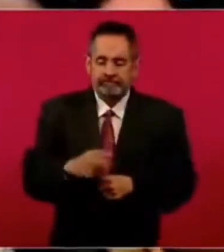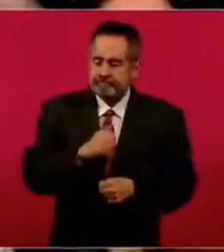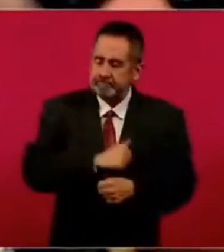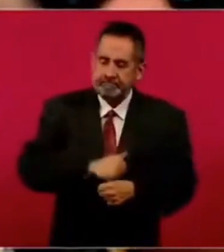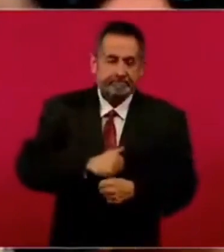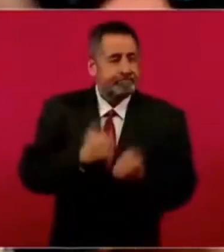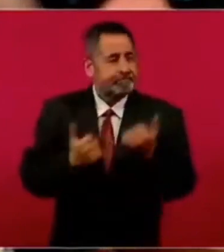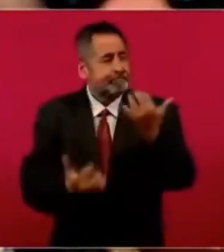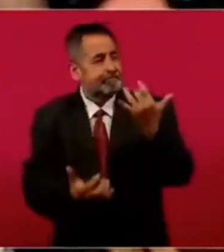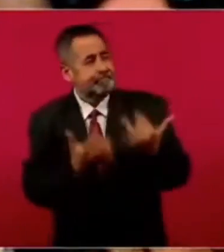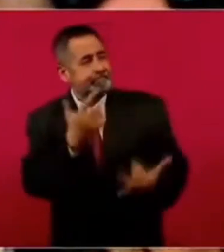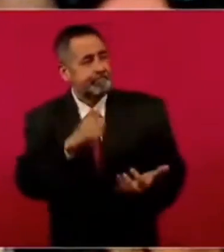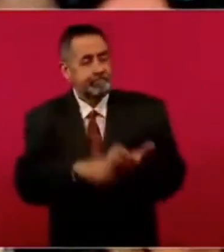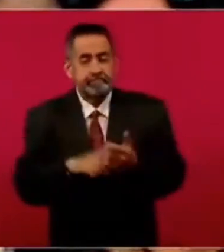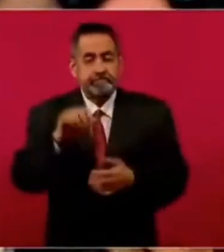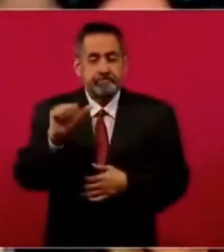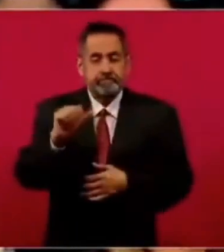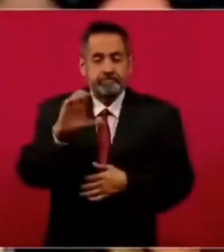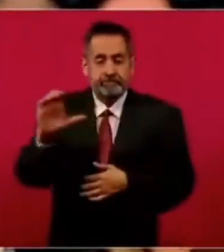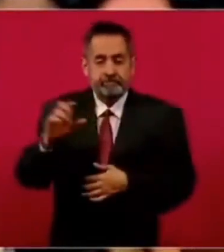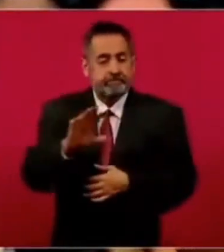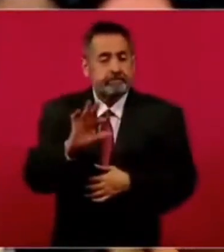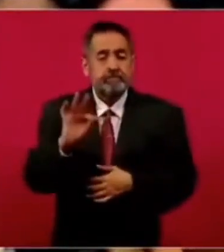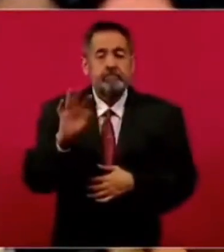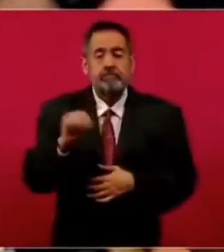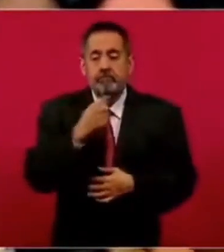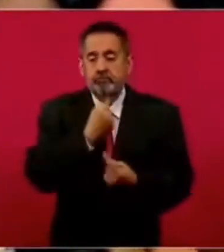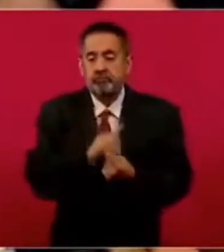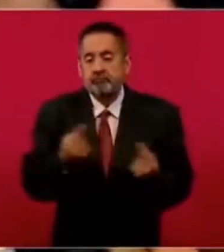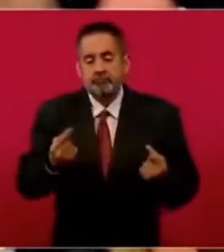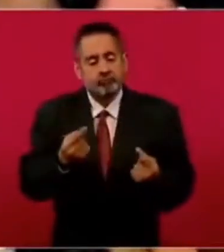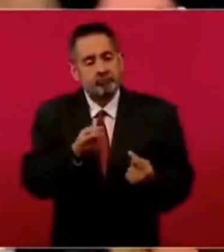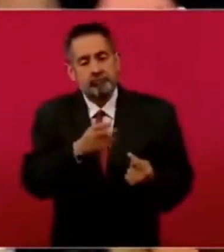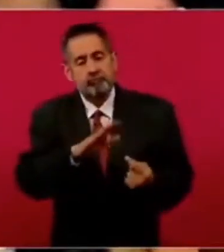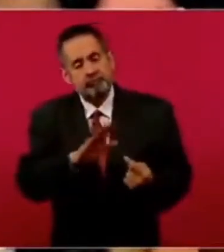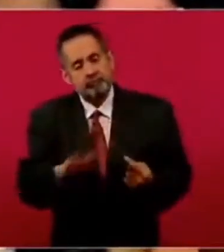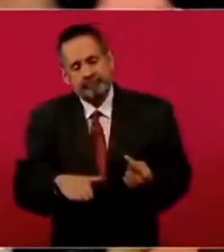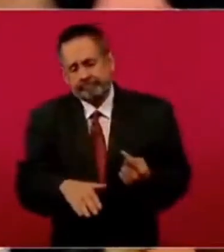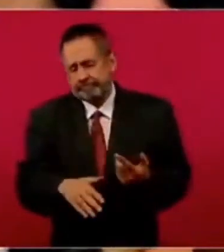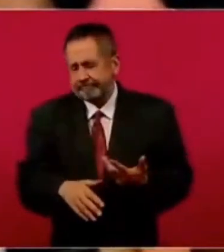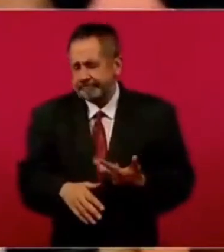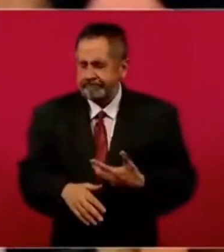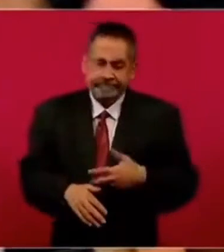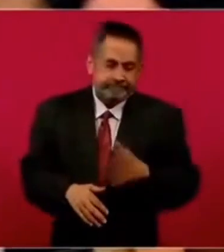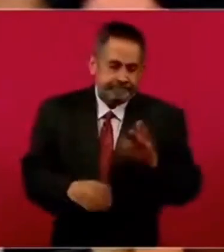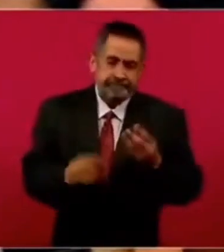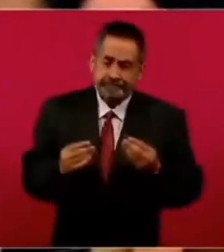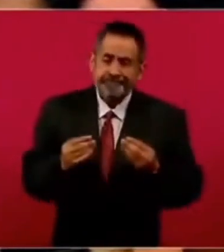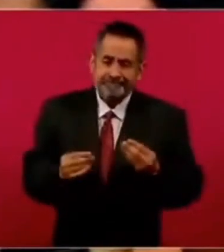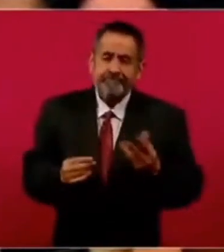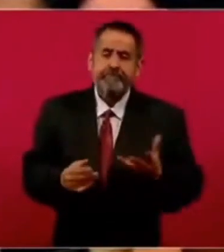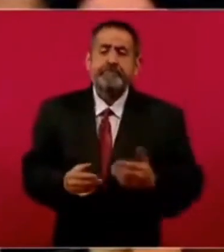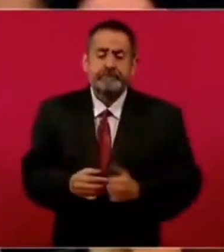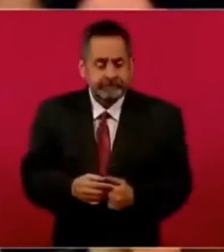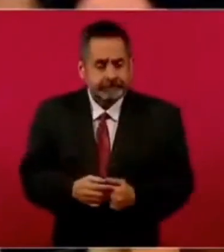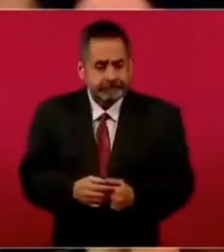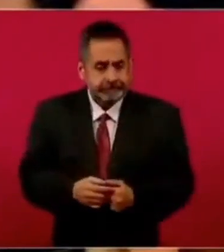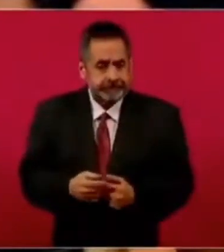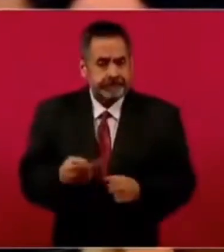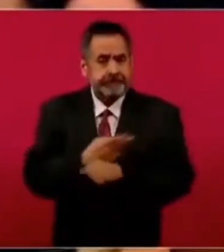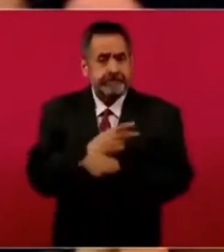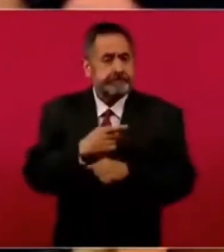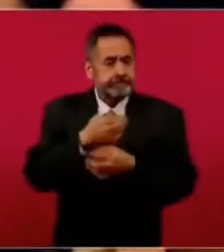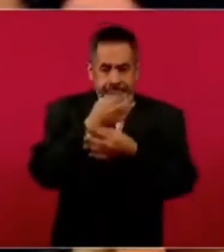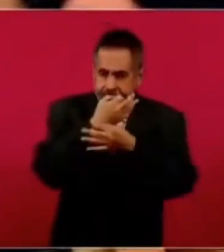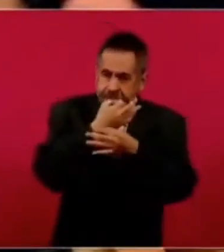ABC, en donde pues fallecieron 49 niños y decenas quedaron heridos. Entonces, pues preguntarle qué